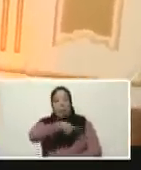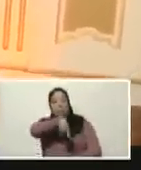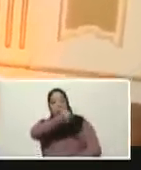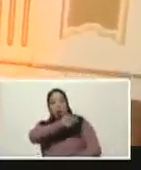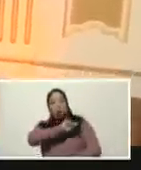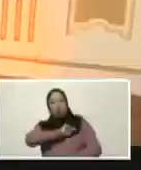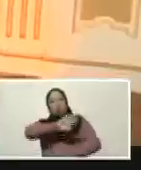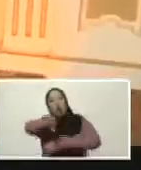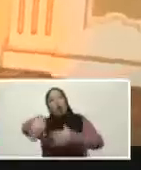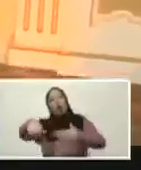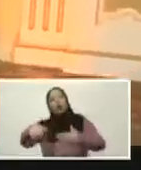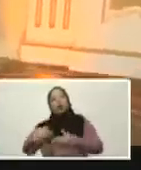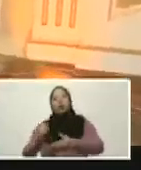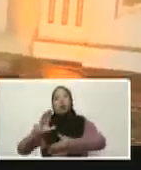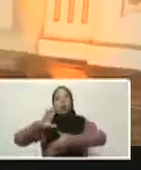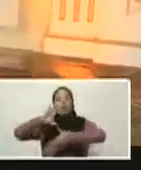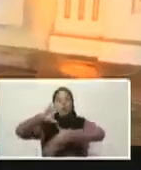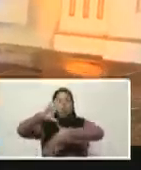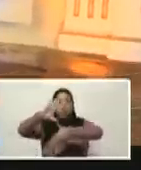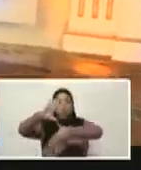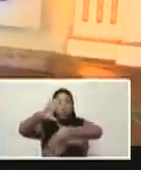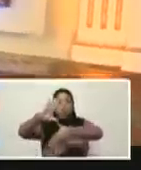en toda la América.